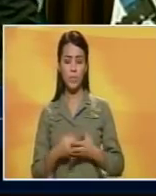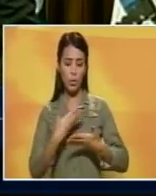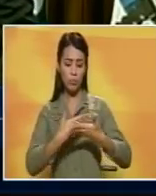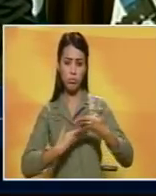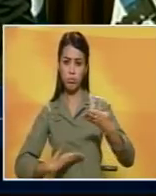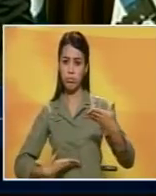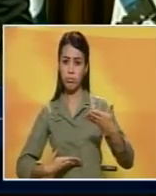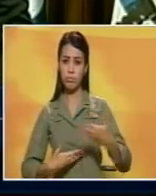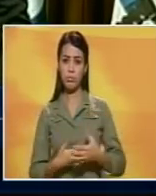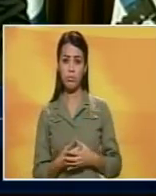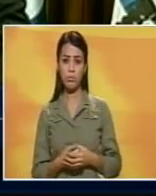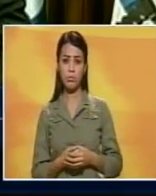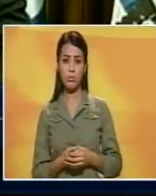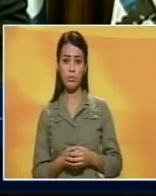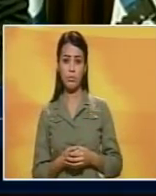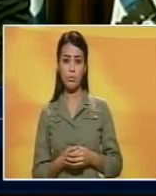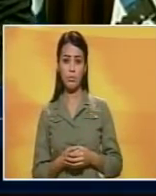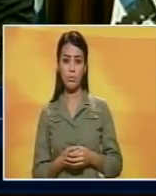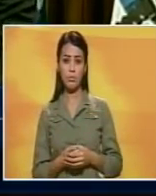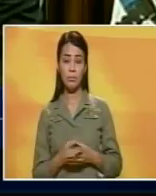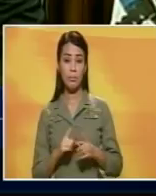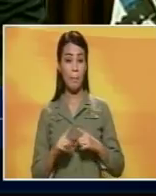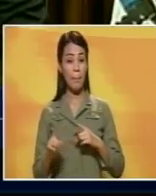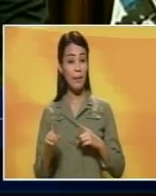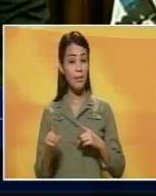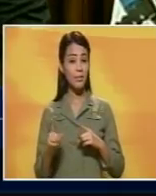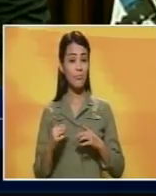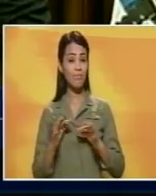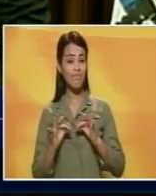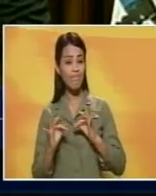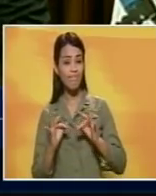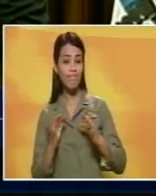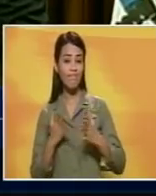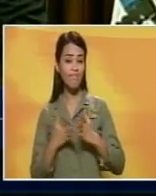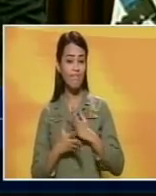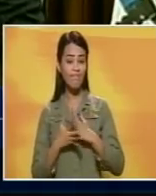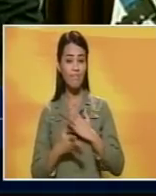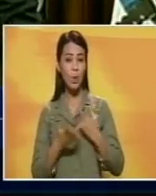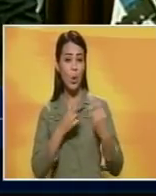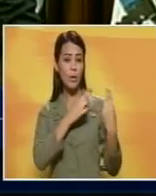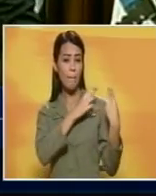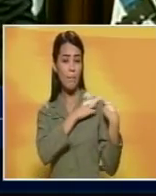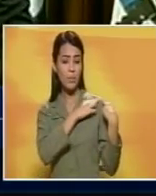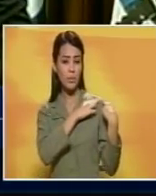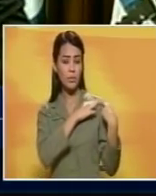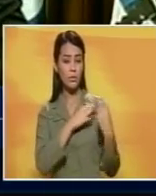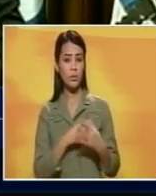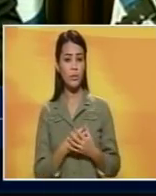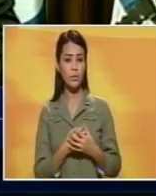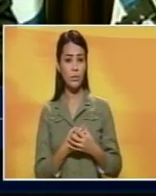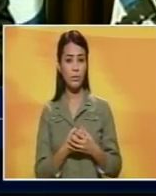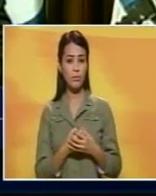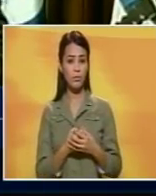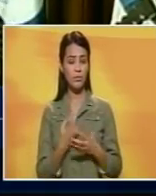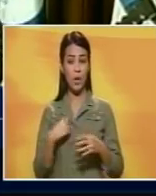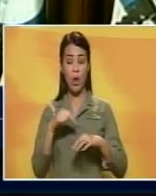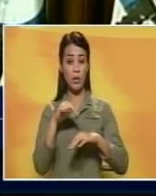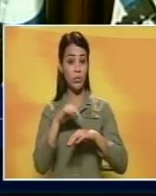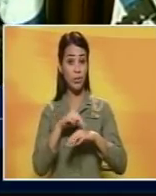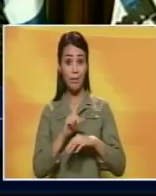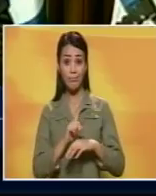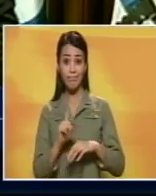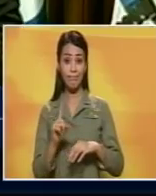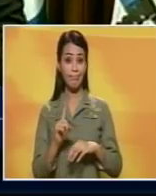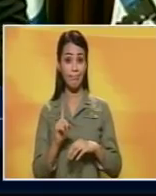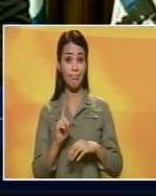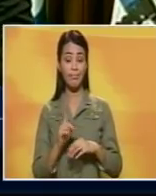este teatro burdo montado por un agente antinacional, como es el señor